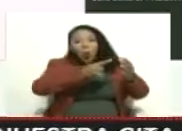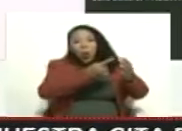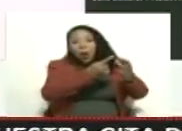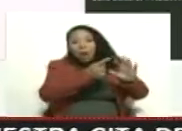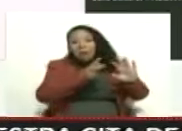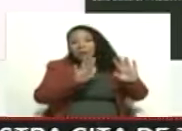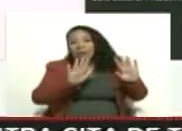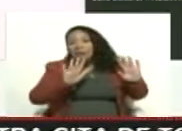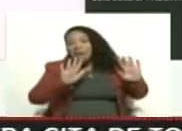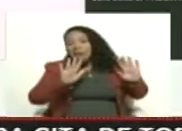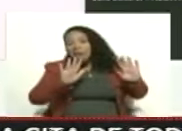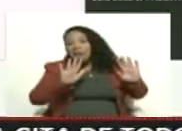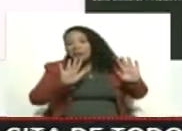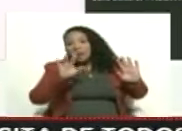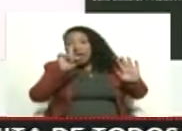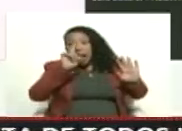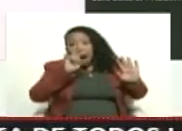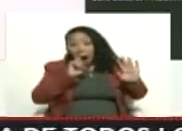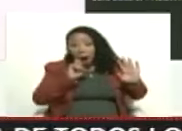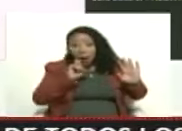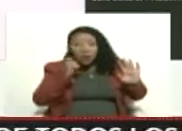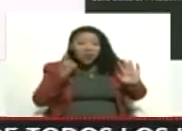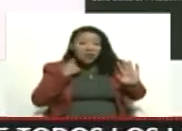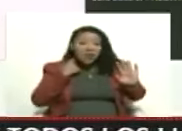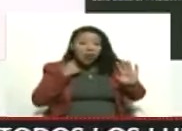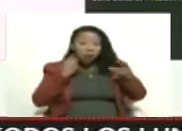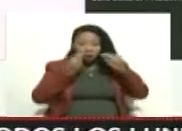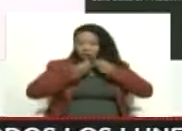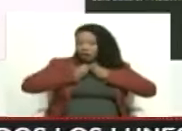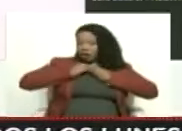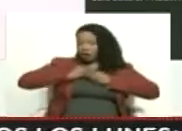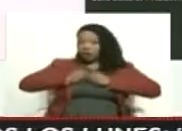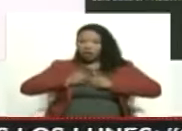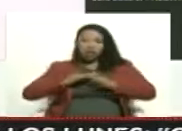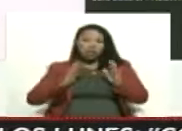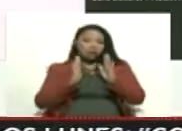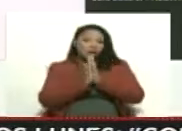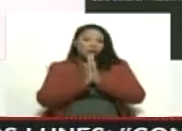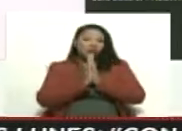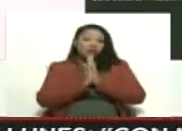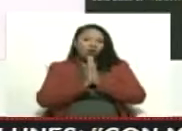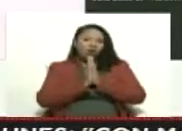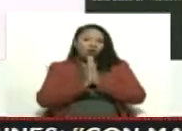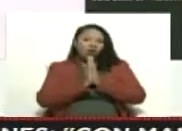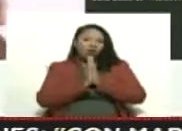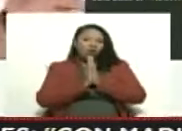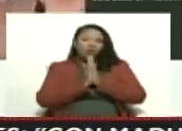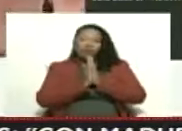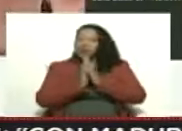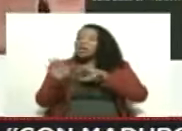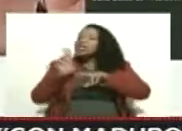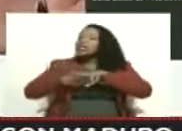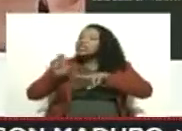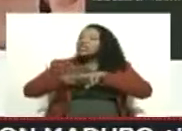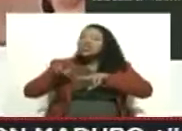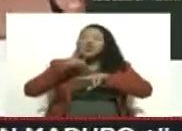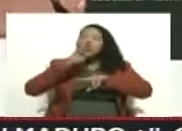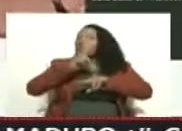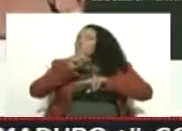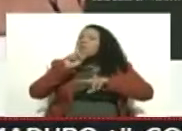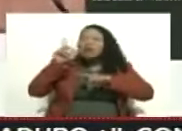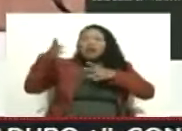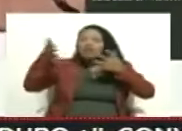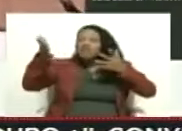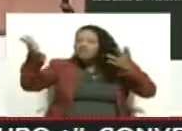Ah el año viejo y tien los santos que que en esos días también Cómo se llama el santo no cóm el niño al niño el niño